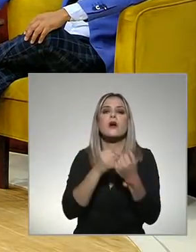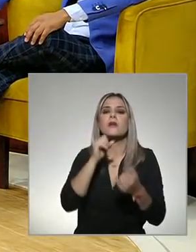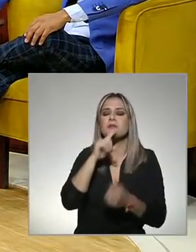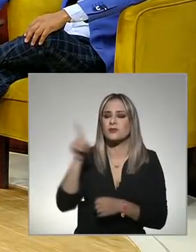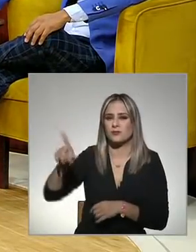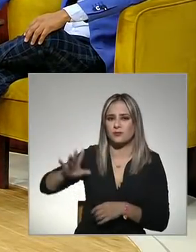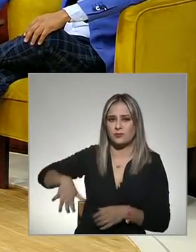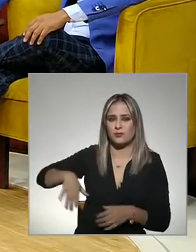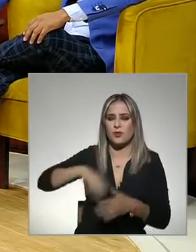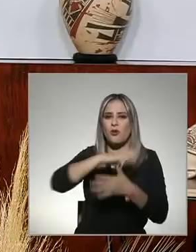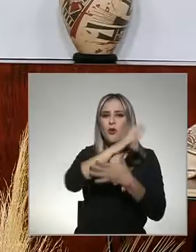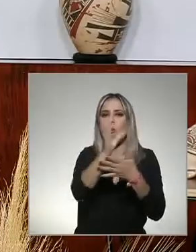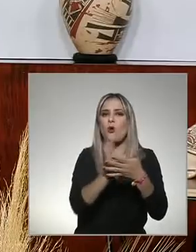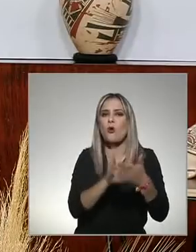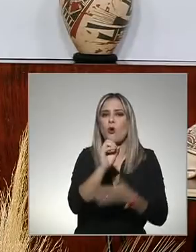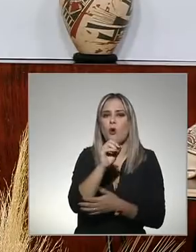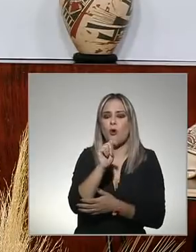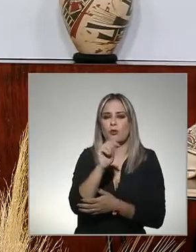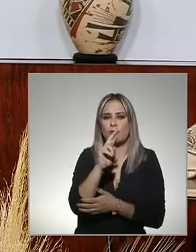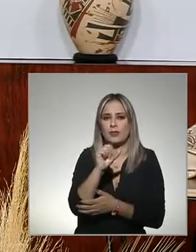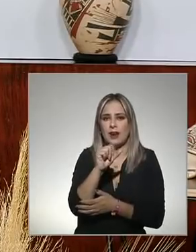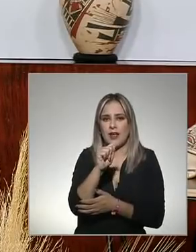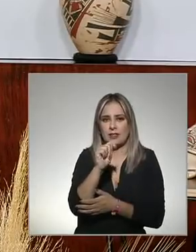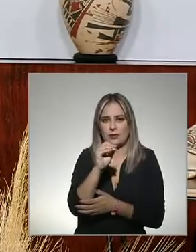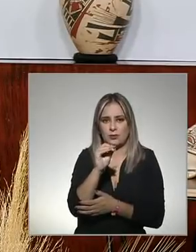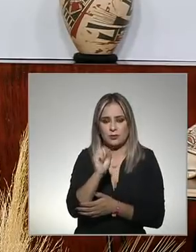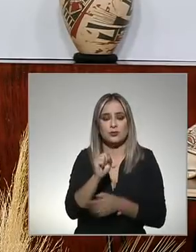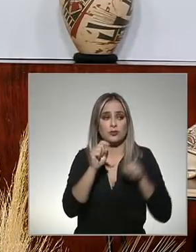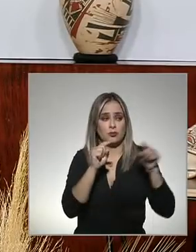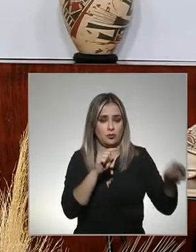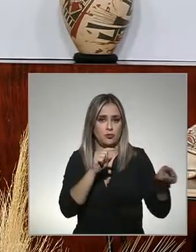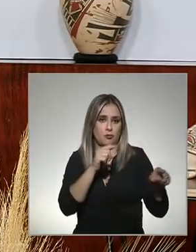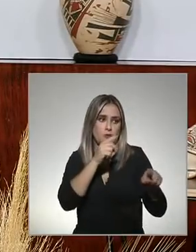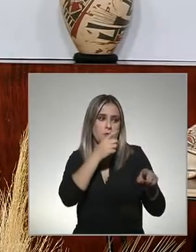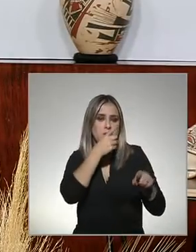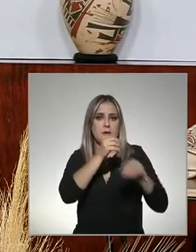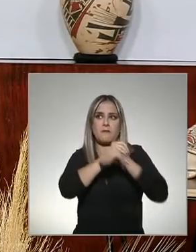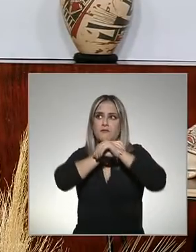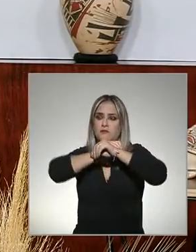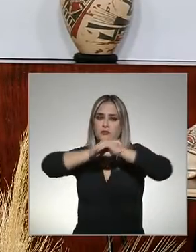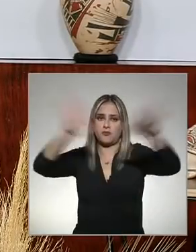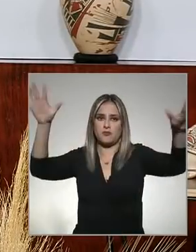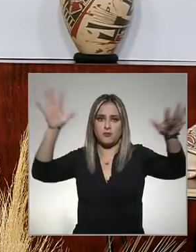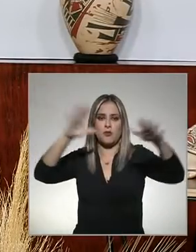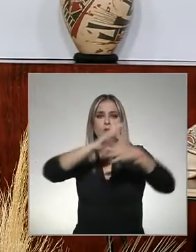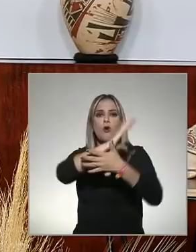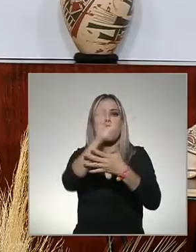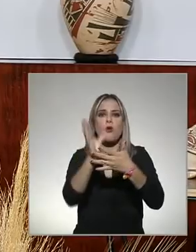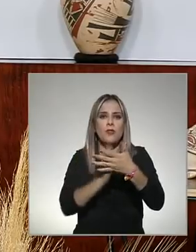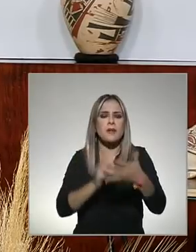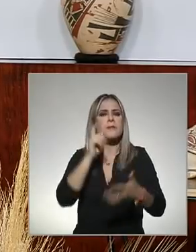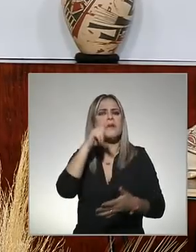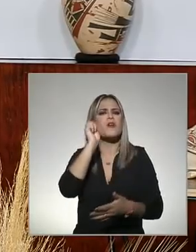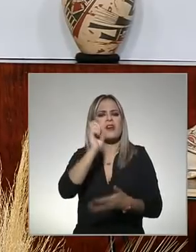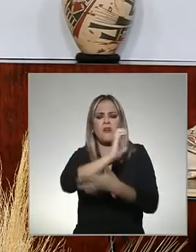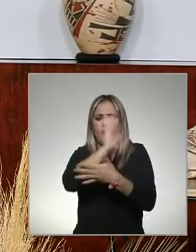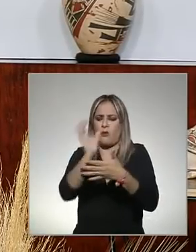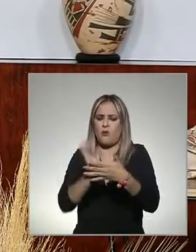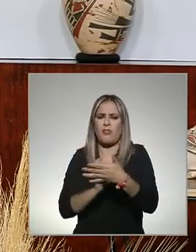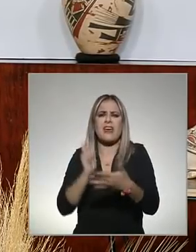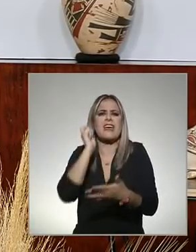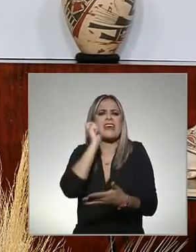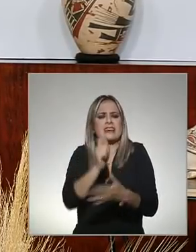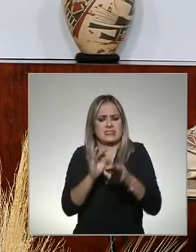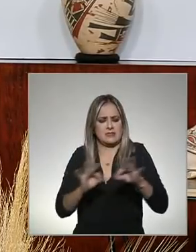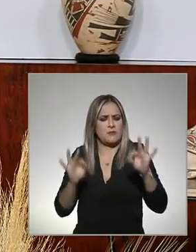nos mencionabas, Vidal. Sí. Ya nos compartiste que vas a mandar el machote vaya del contrato, pero ¿cuáles serían esos puntos clave